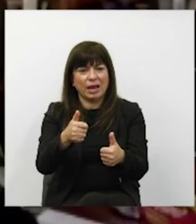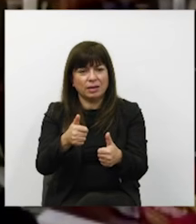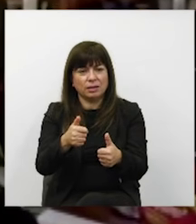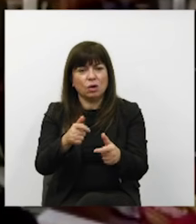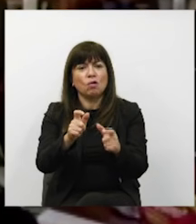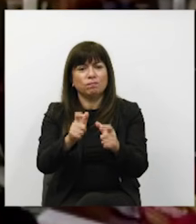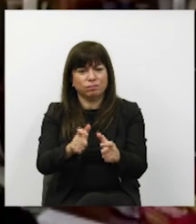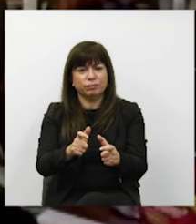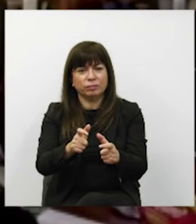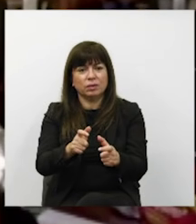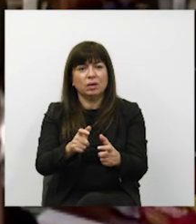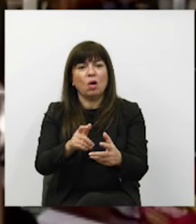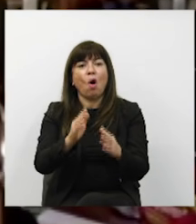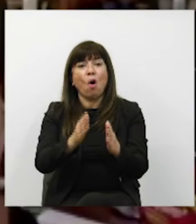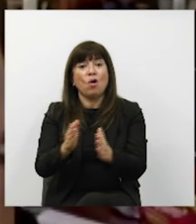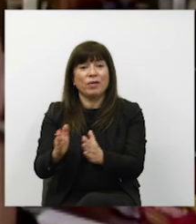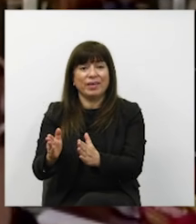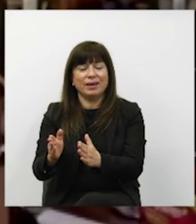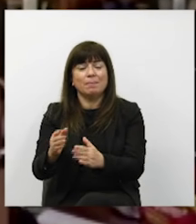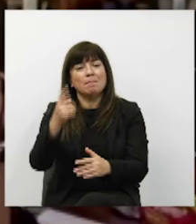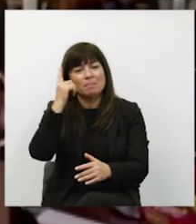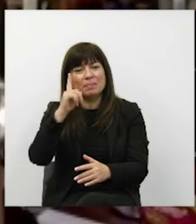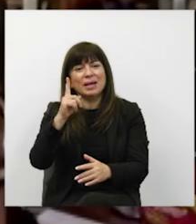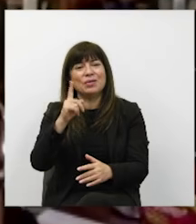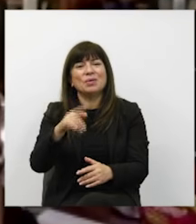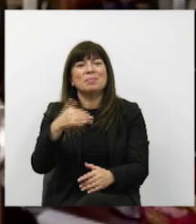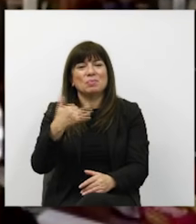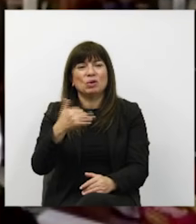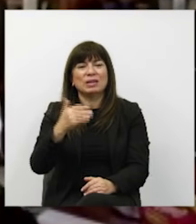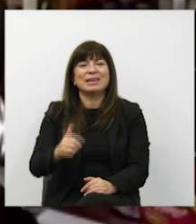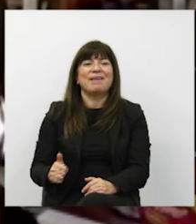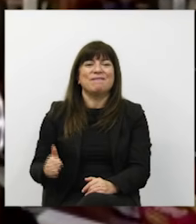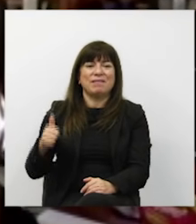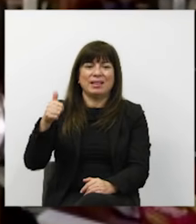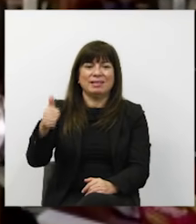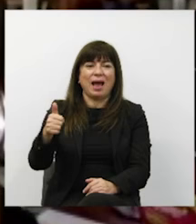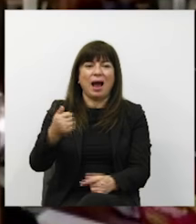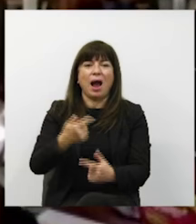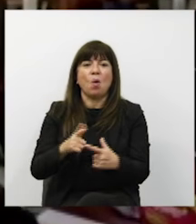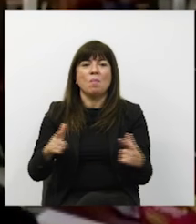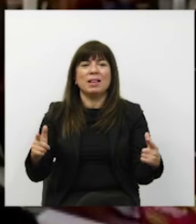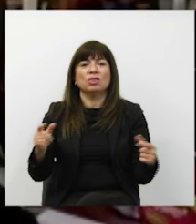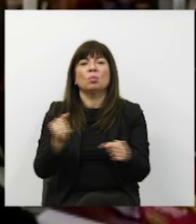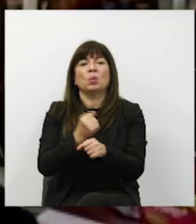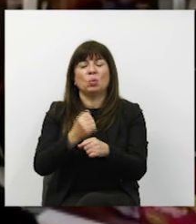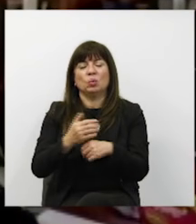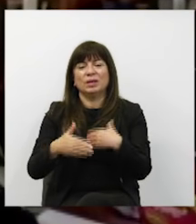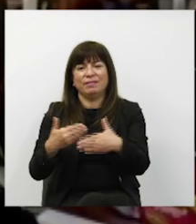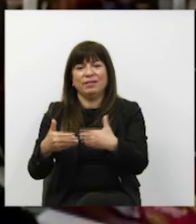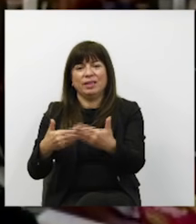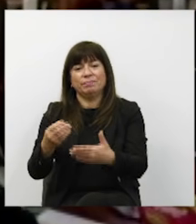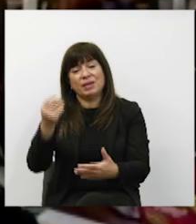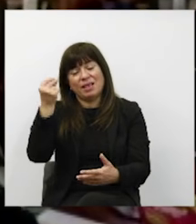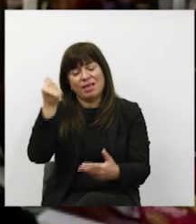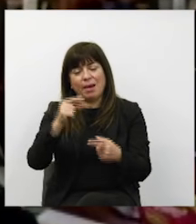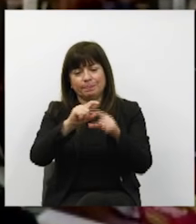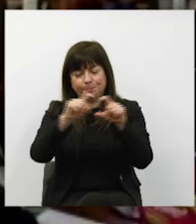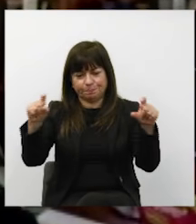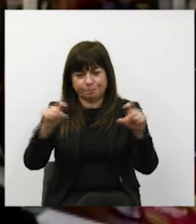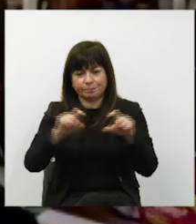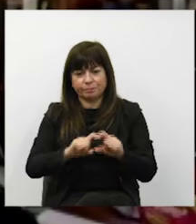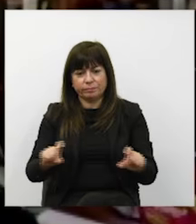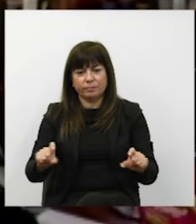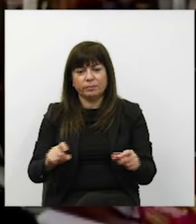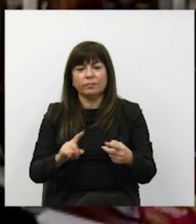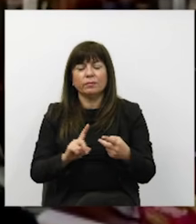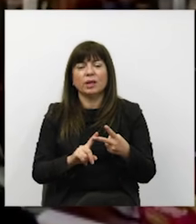mínimo necesario para poder empezar a tener ventaja en el aumento de productividad. Esa es una idea número uno. Y la segunda